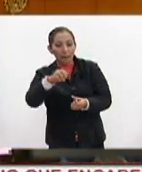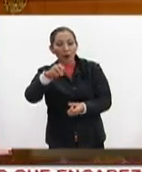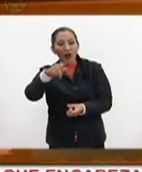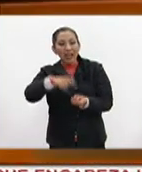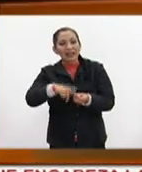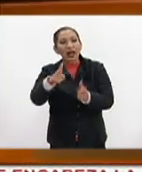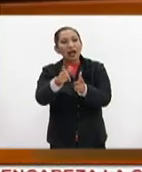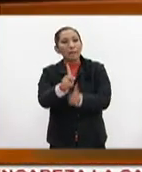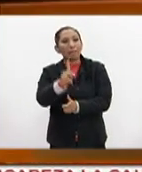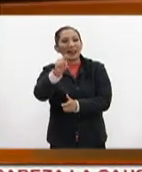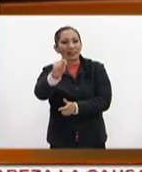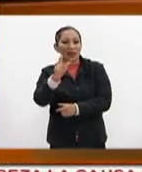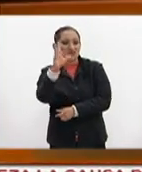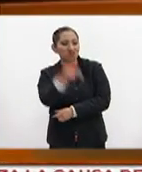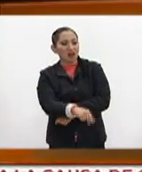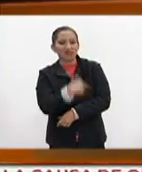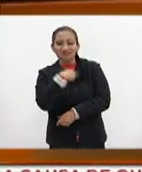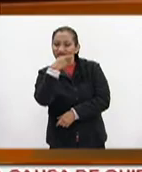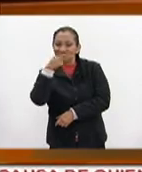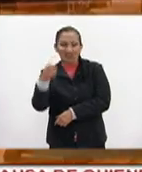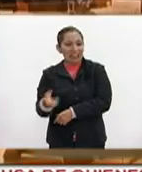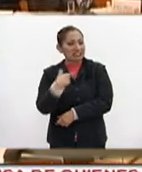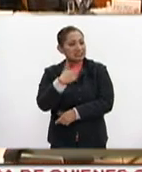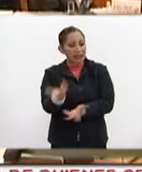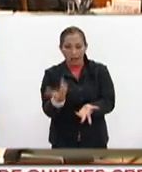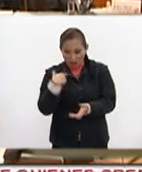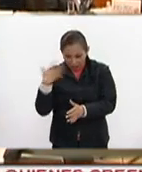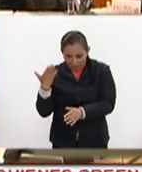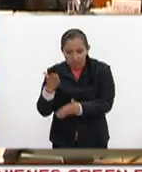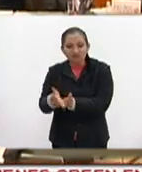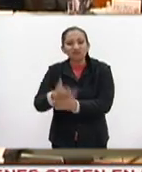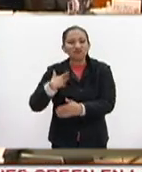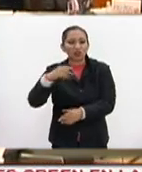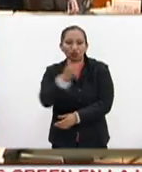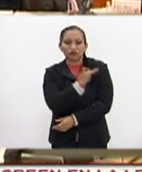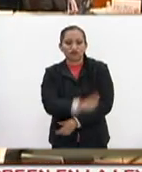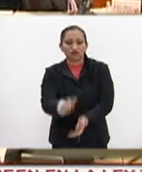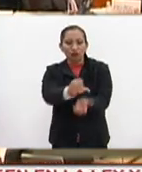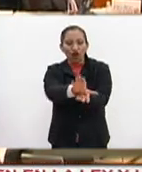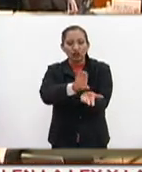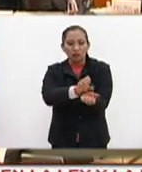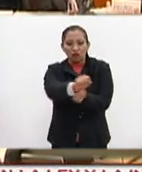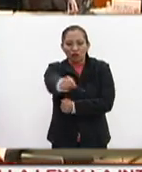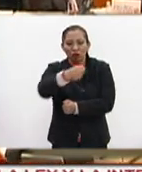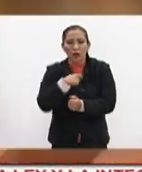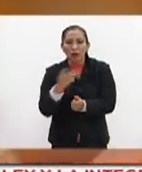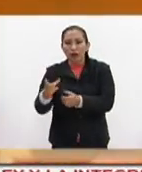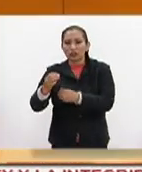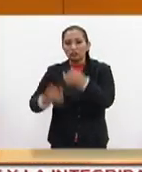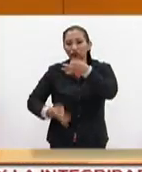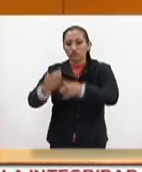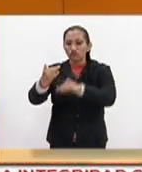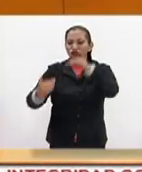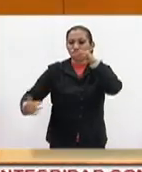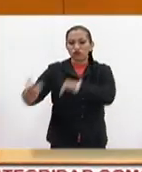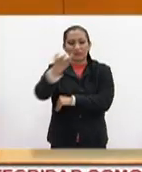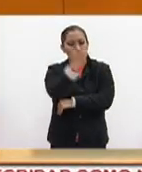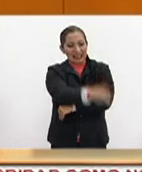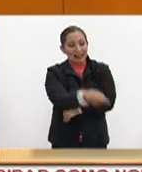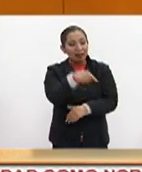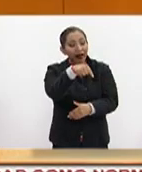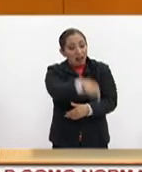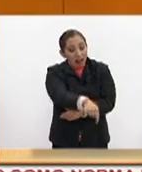y el Partido del Trabajo, quienes señalaron que interpondrán acciones de inconstitucionalidad ante la Suprema Corte. Esta minuta